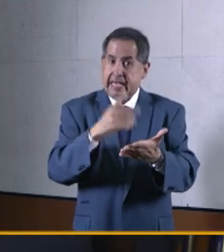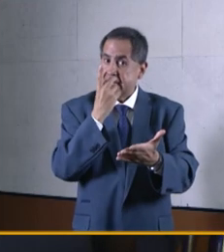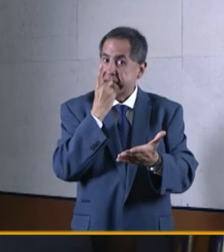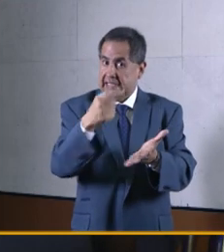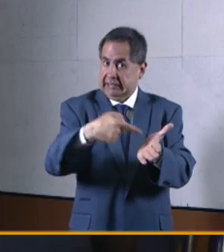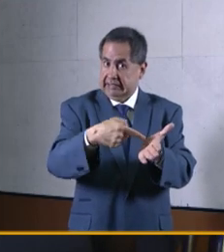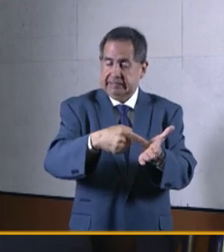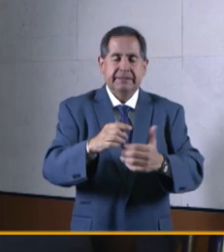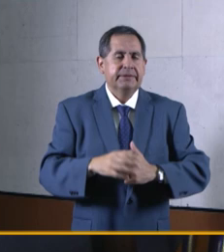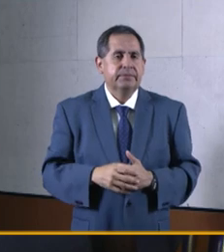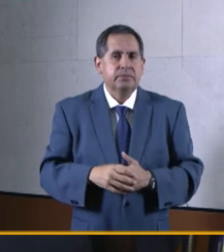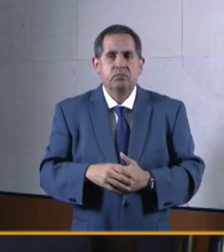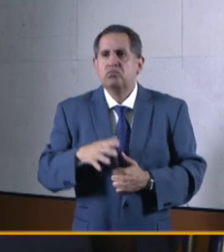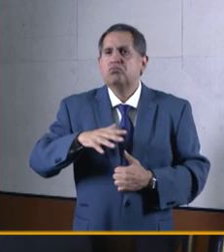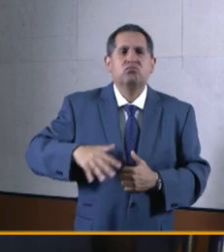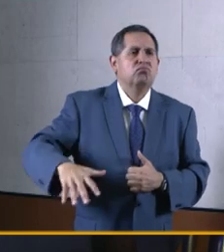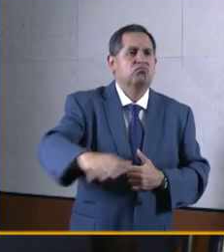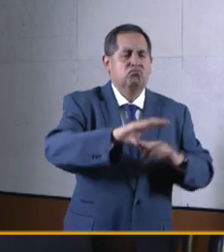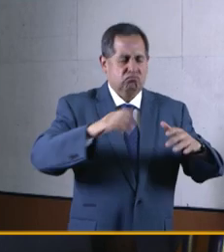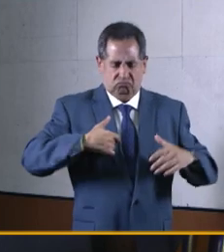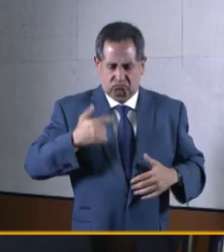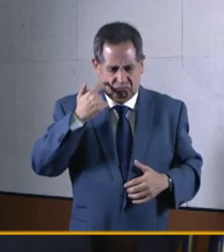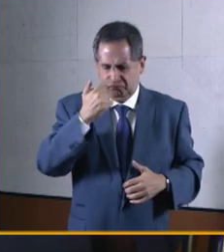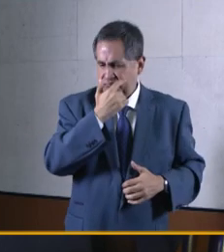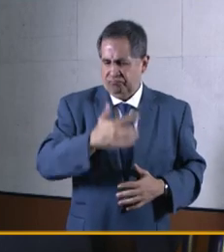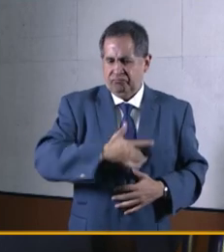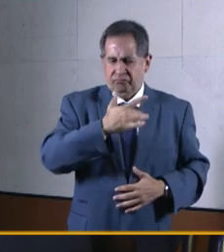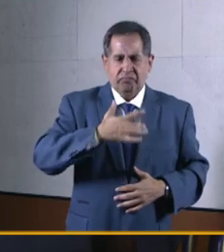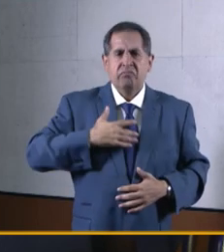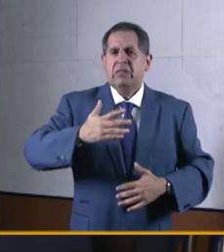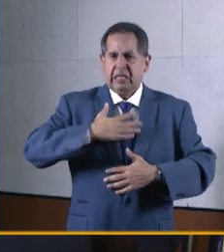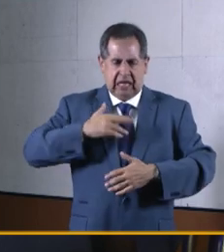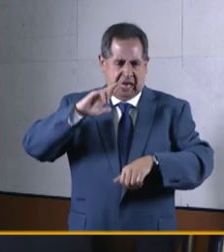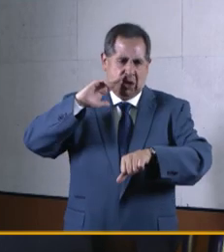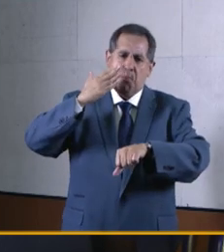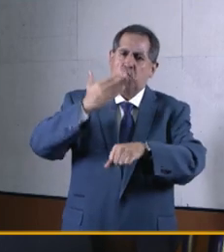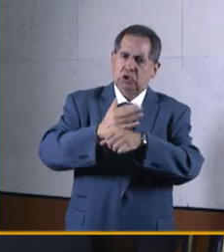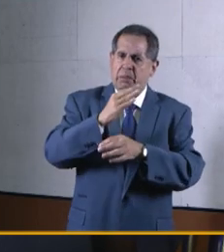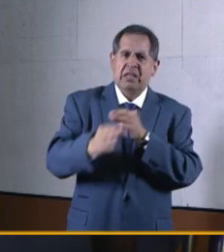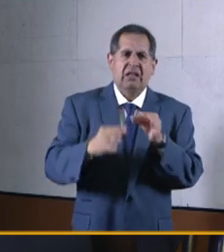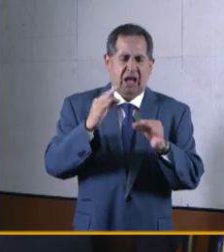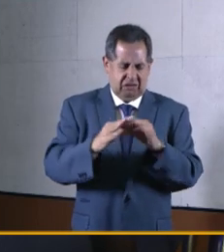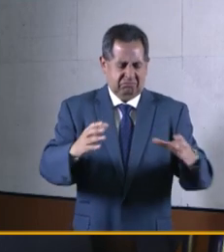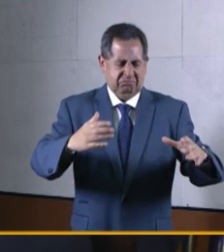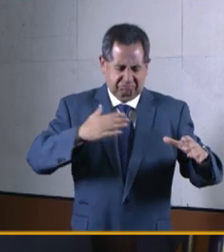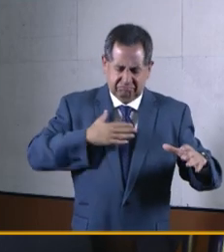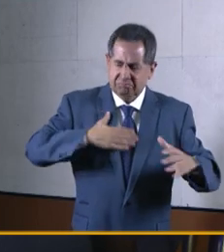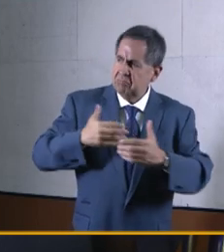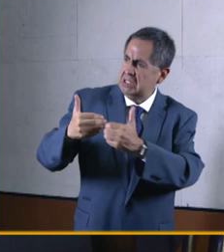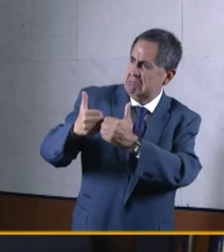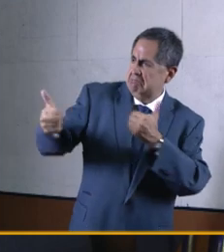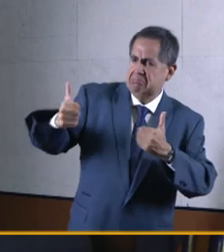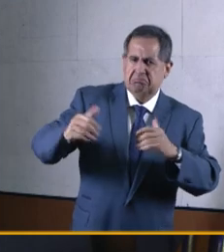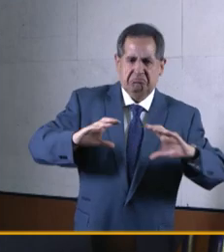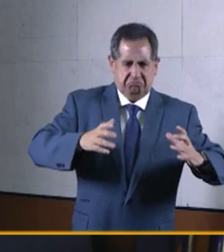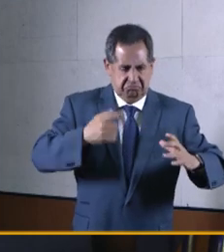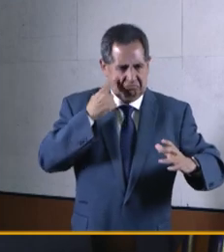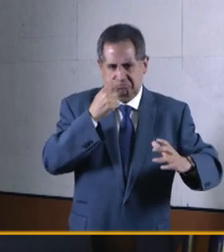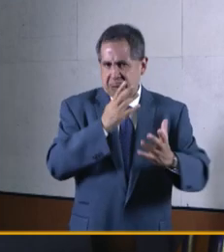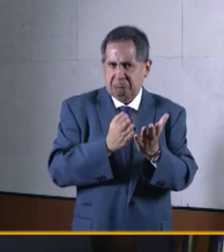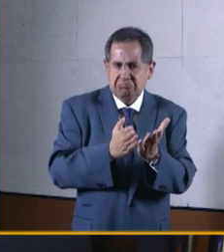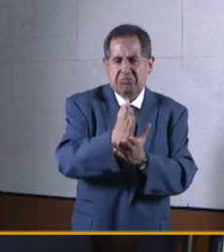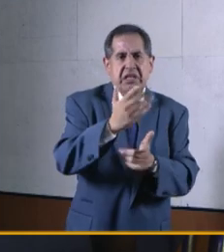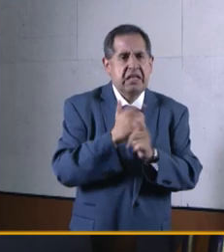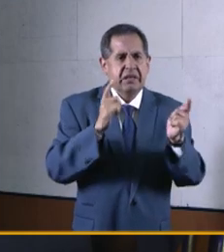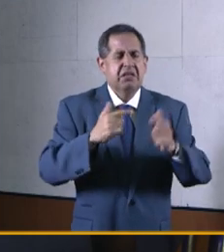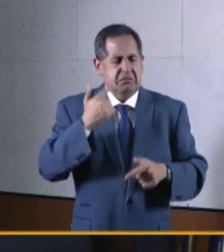la juventud es consciente de la enorme responsabilidad que para ella entraña la autonomía y anhela